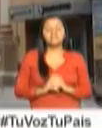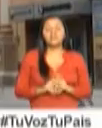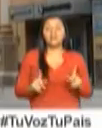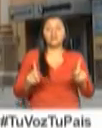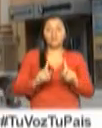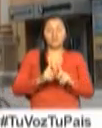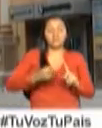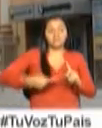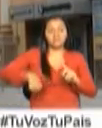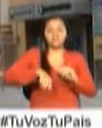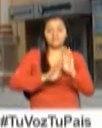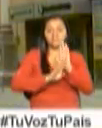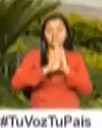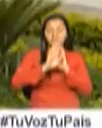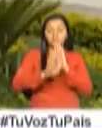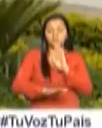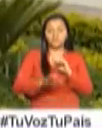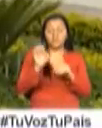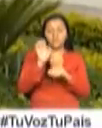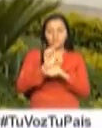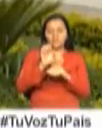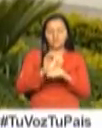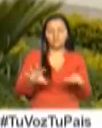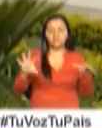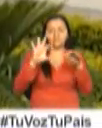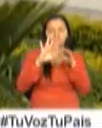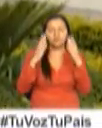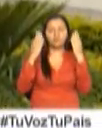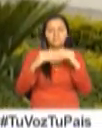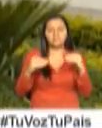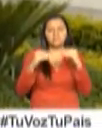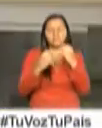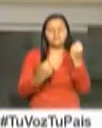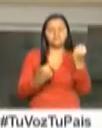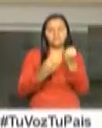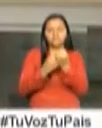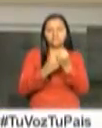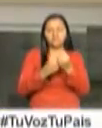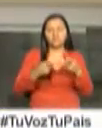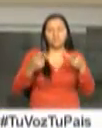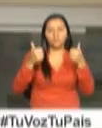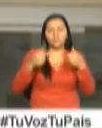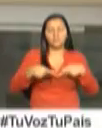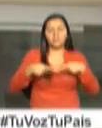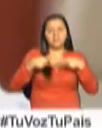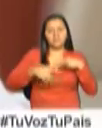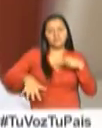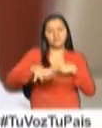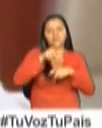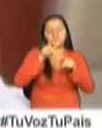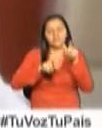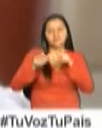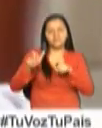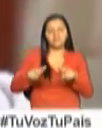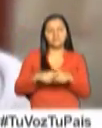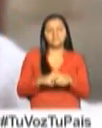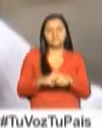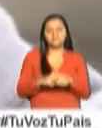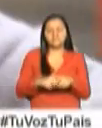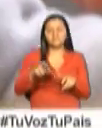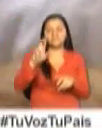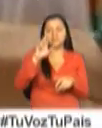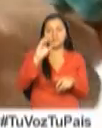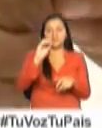Precisamente al desarrollo de este rincón de la patria, se unen obras que contribuyen al buen vivir de sus habitantes. Rosa